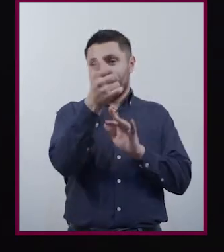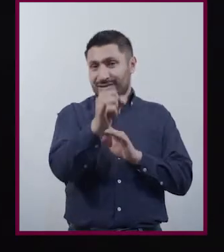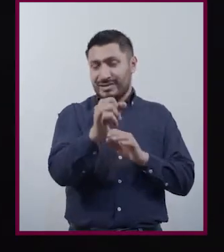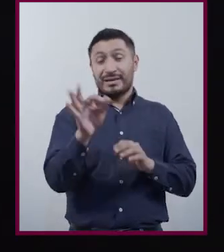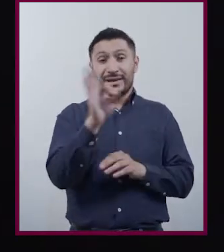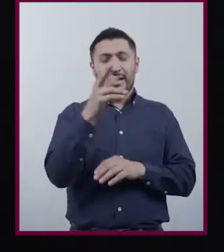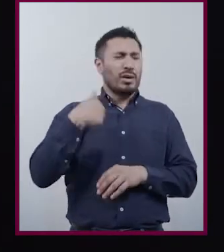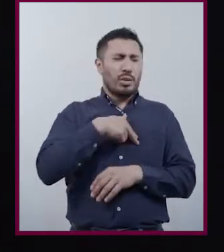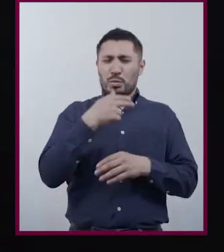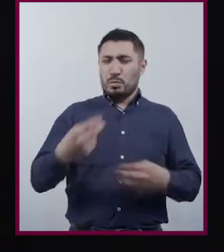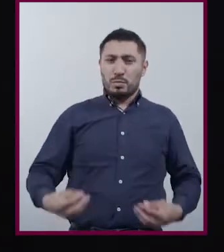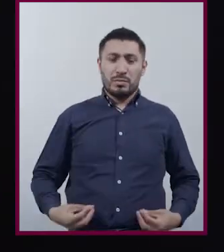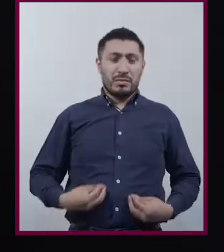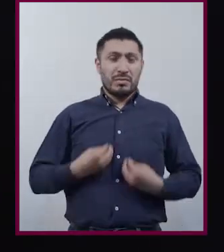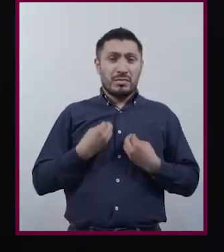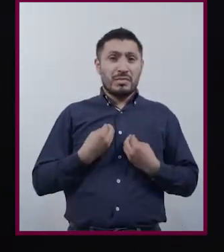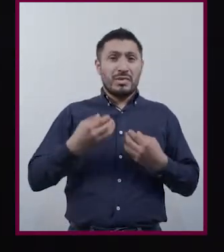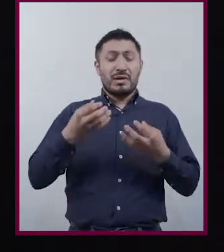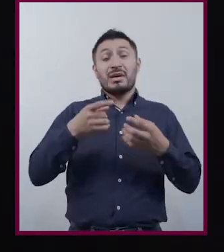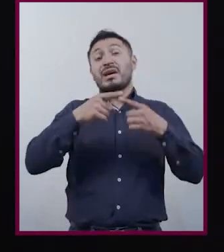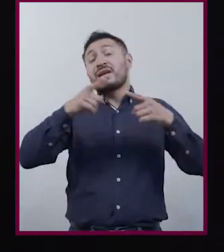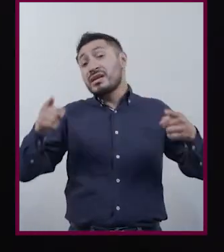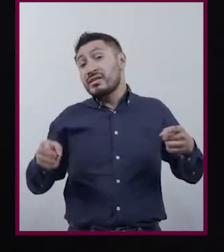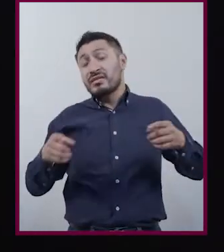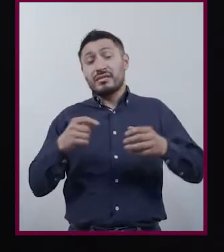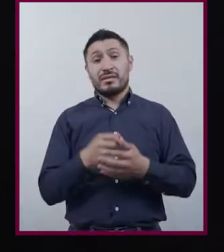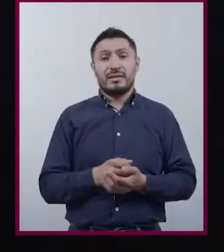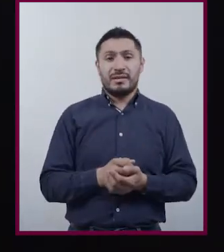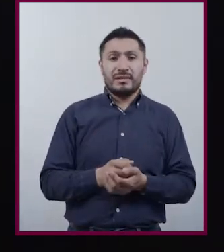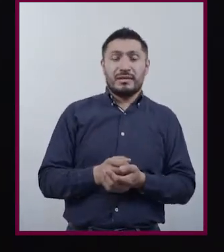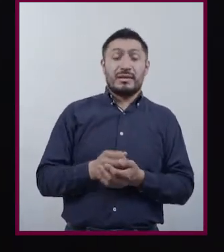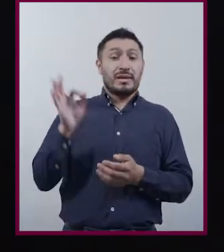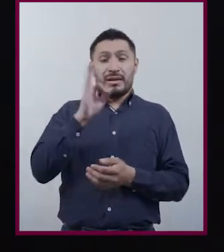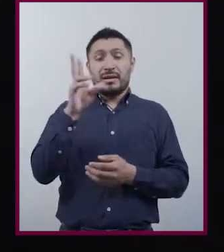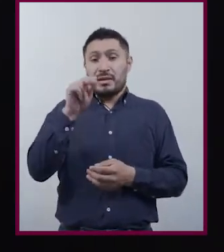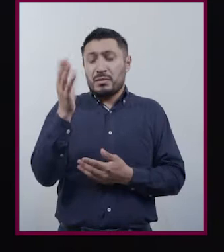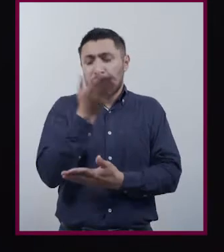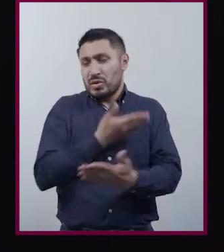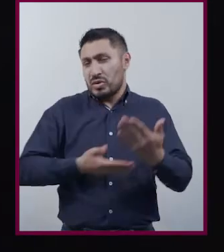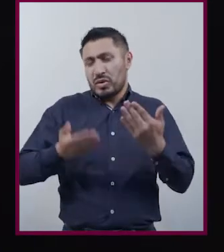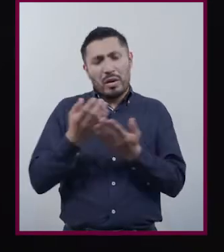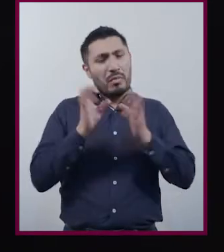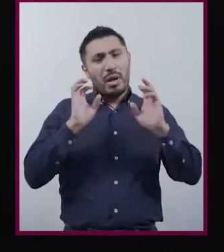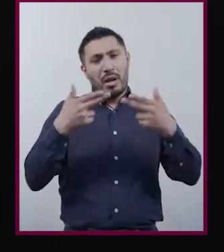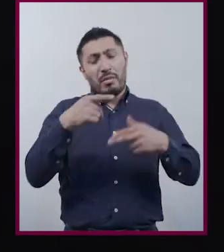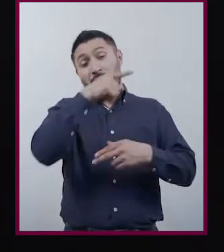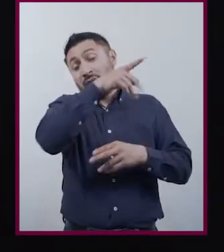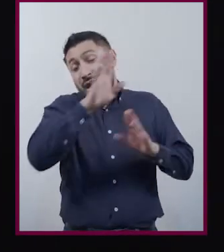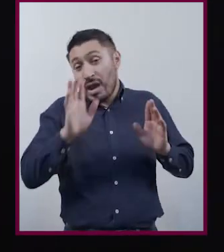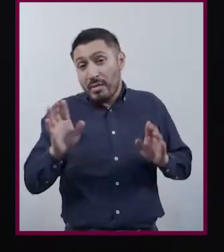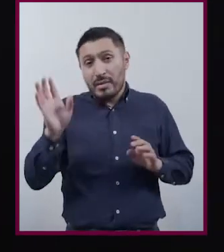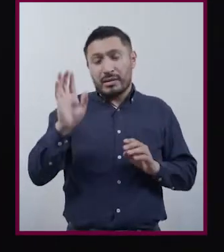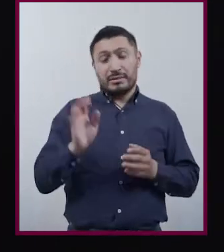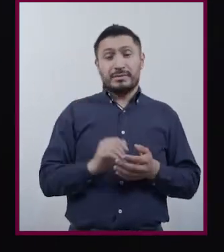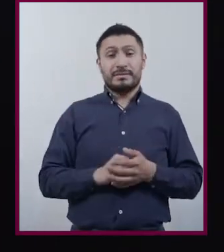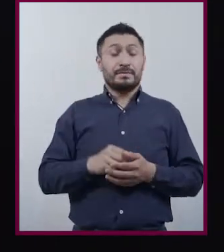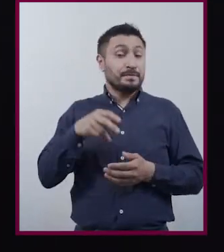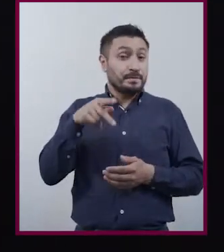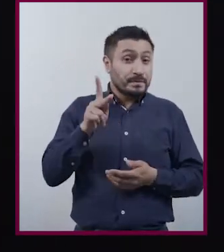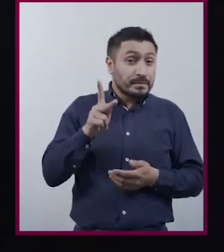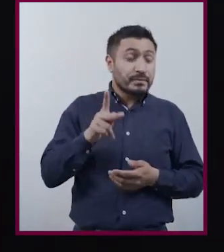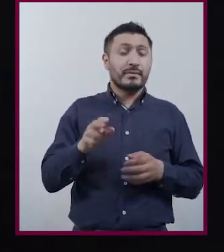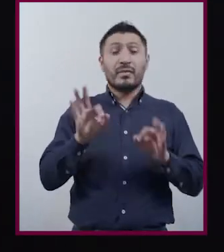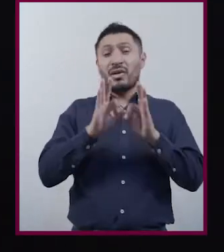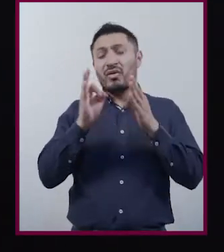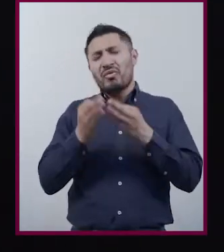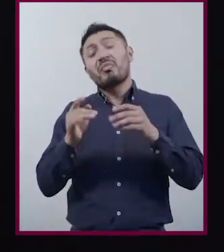hayamos crecido en una familia de terratenientes chiapanecos, ni convivido con celtales, cuando éramos niños o niñas, pero de una